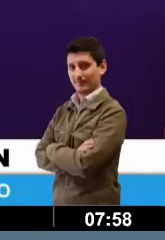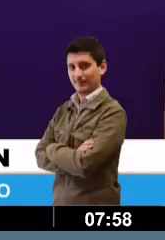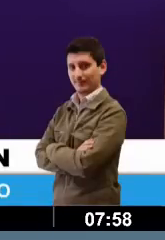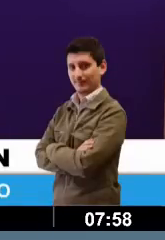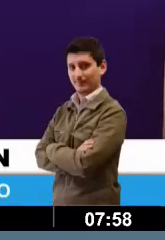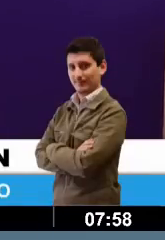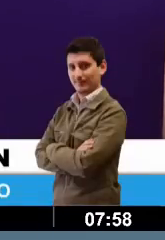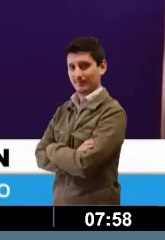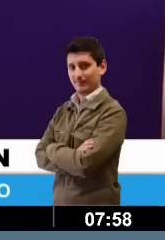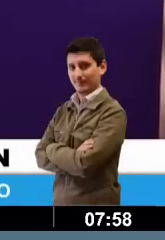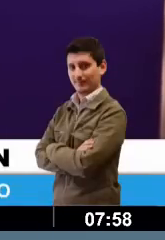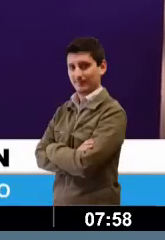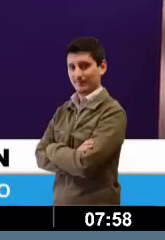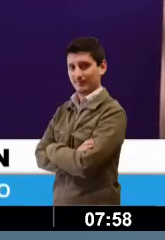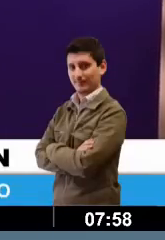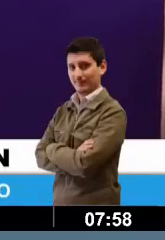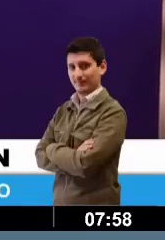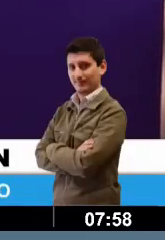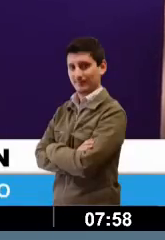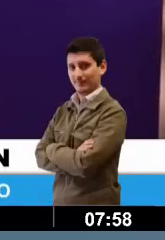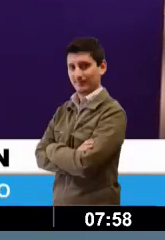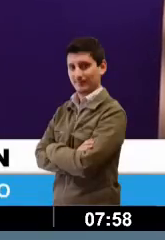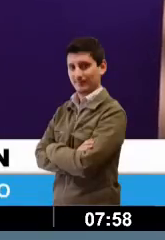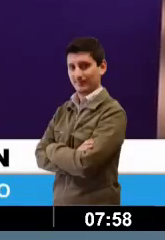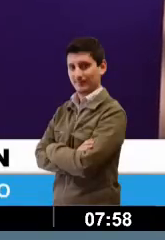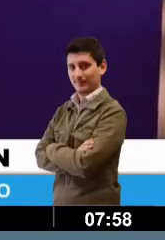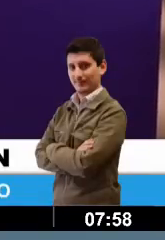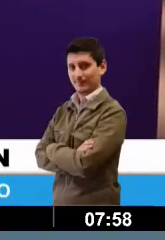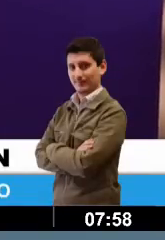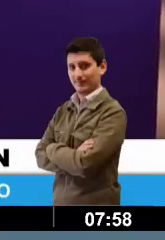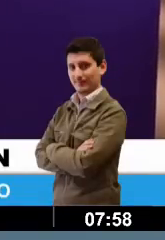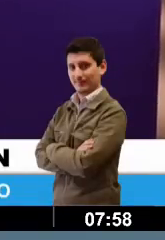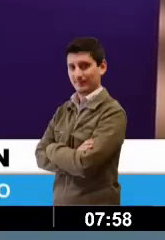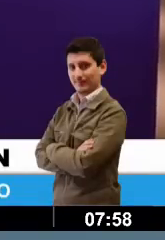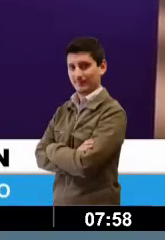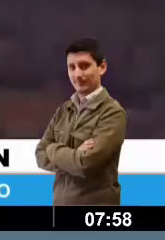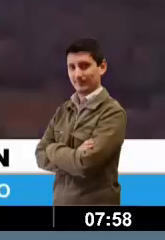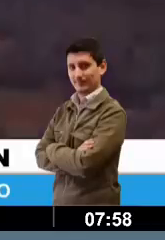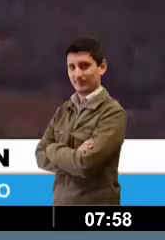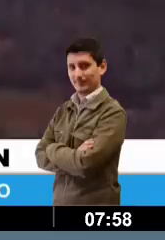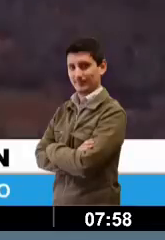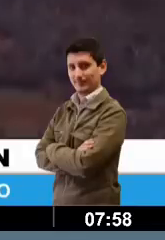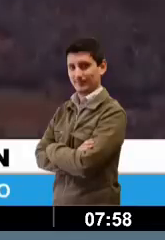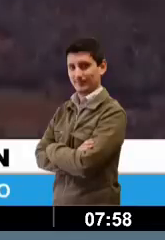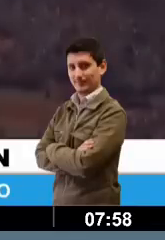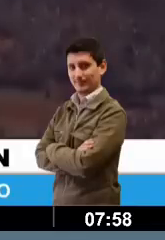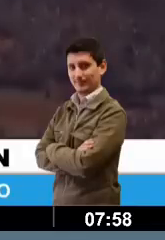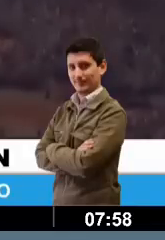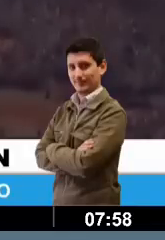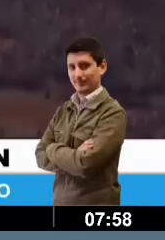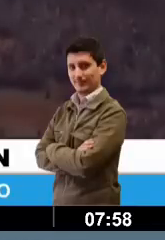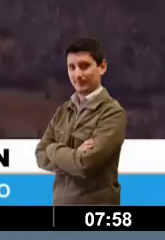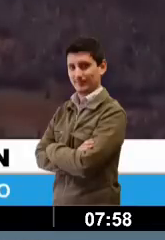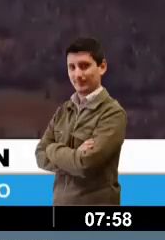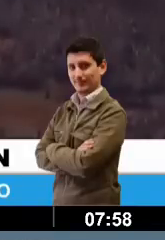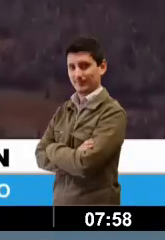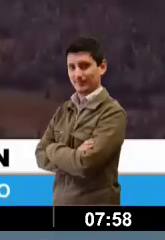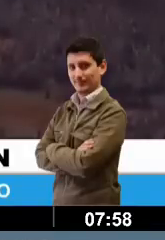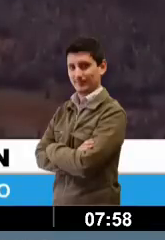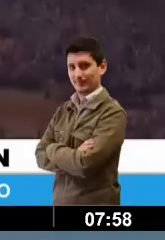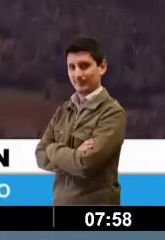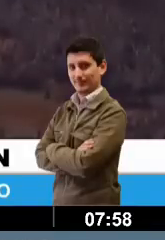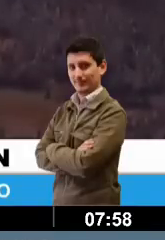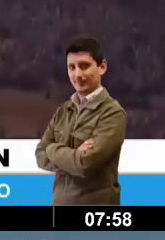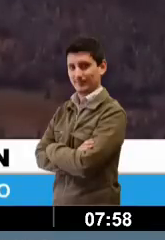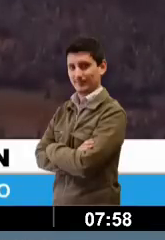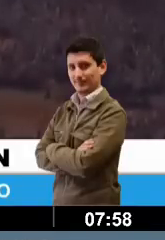con 7 capítulos más hay más opciones de destituir a un secretario de Estado. Katy, Tomás. Sí, hay que decir, Gonzalo,